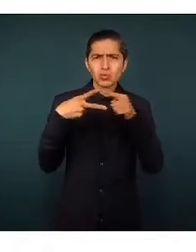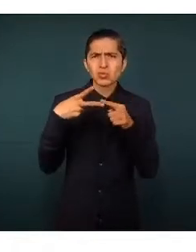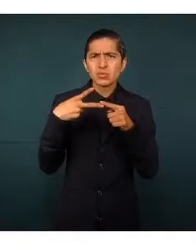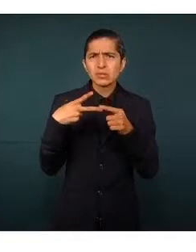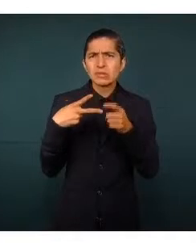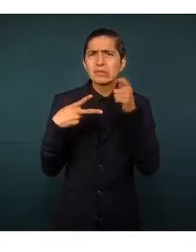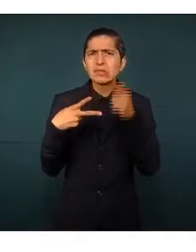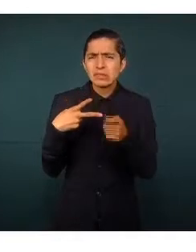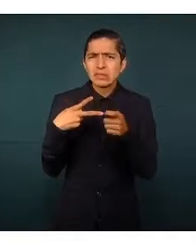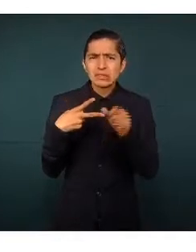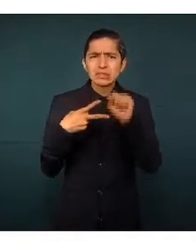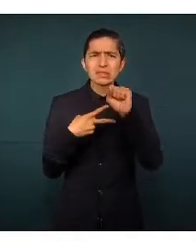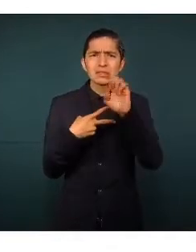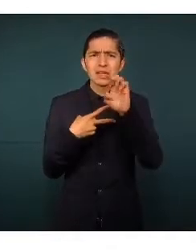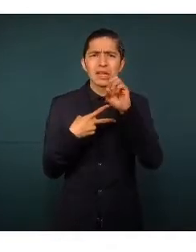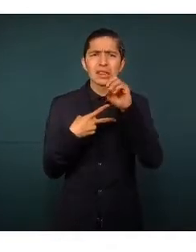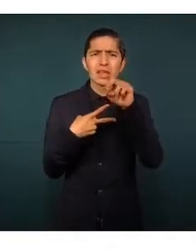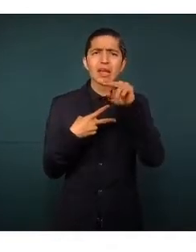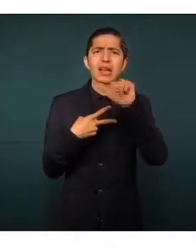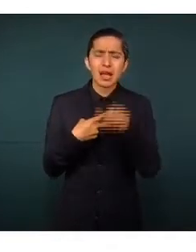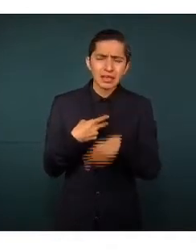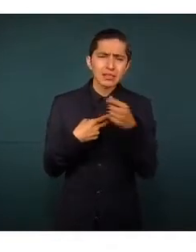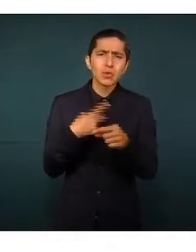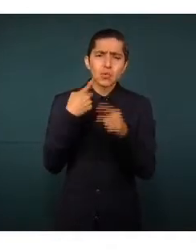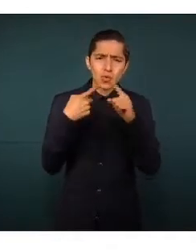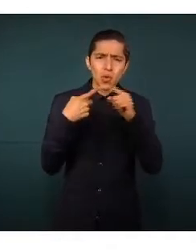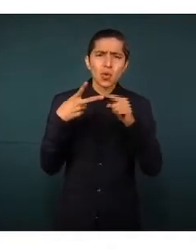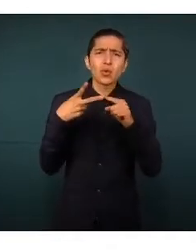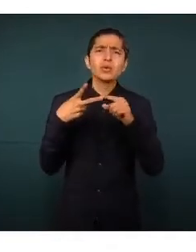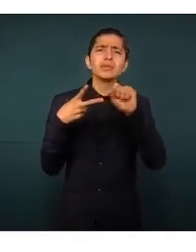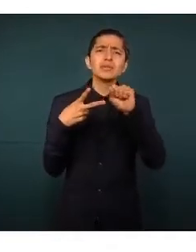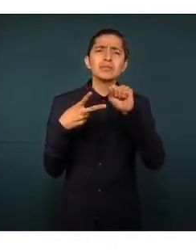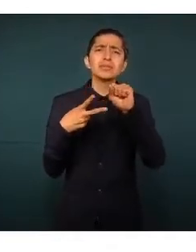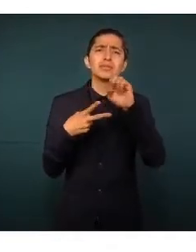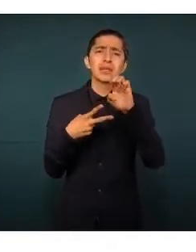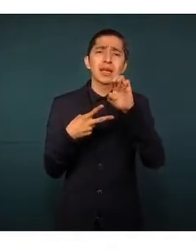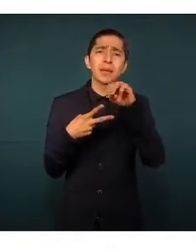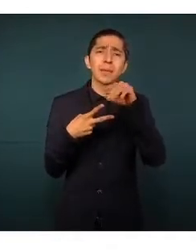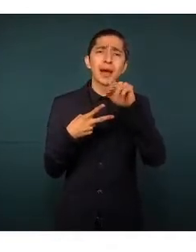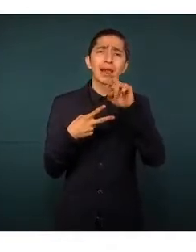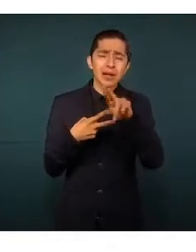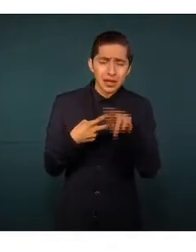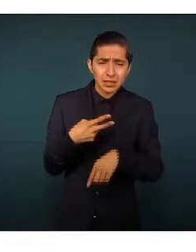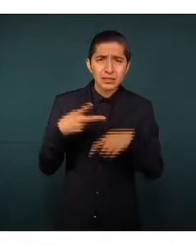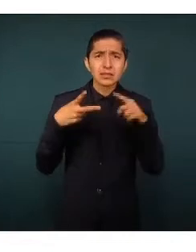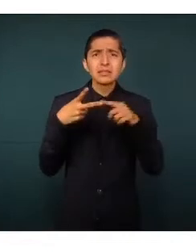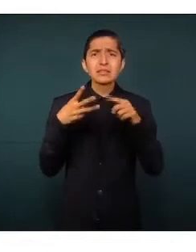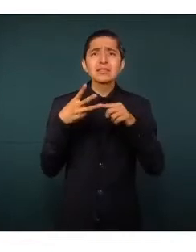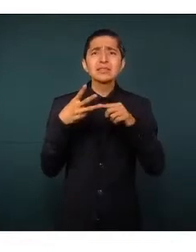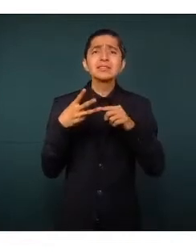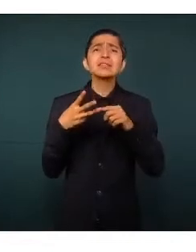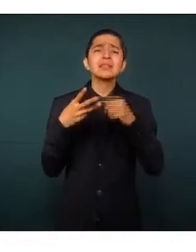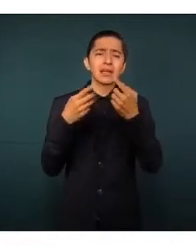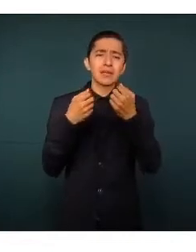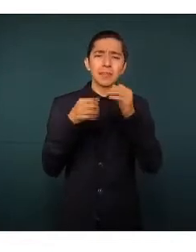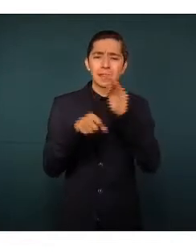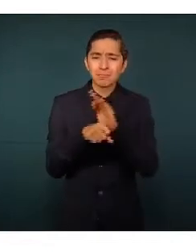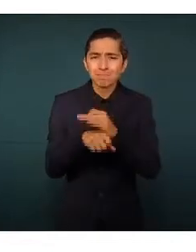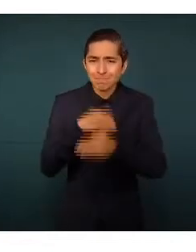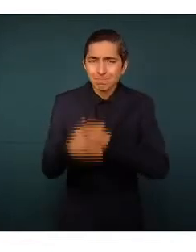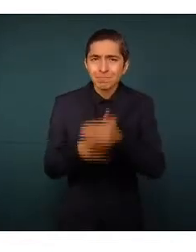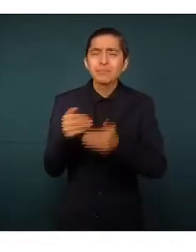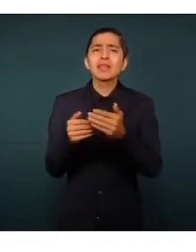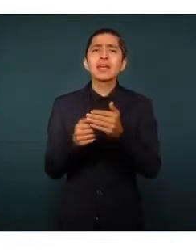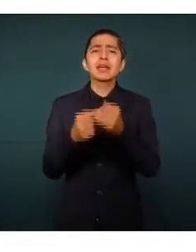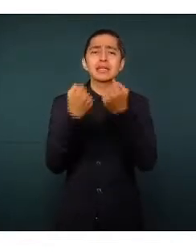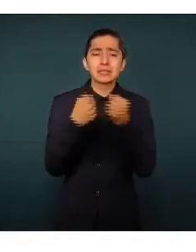de Sedena, 1 de Semar, 3 de Sedena Insabi, 13 del IMSS, 3